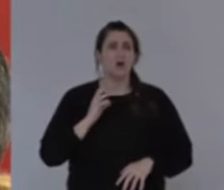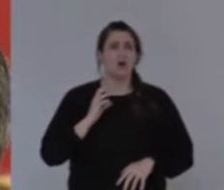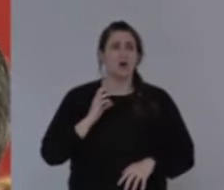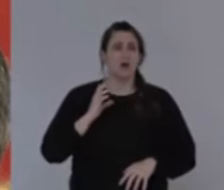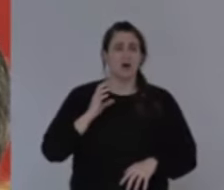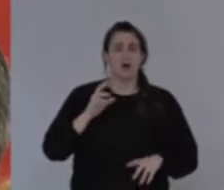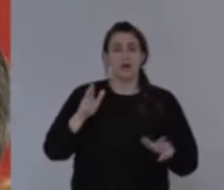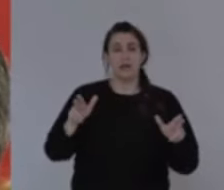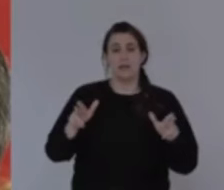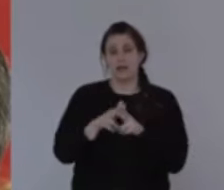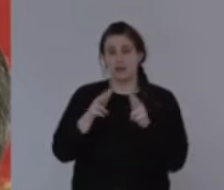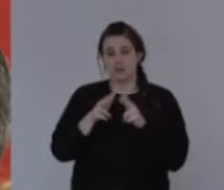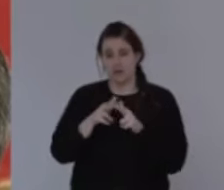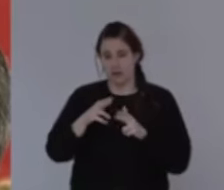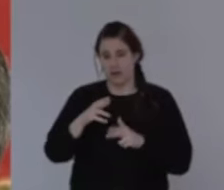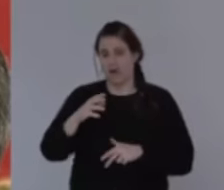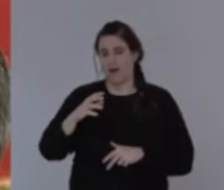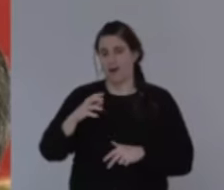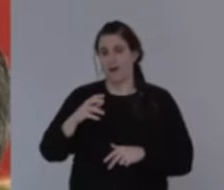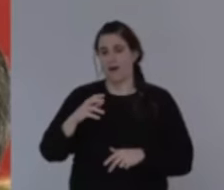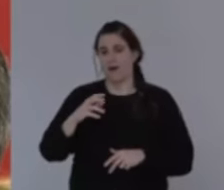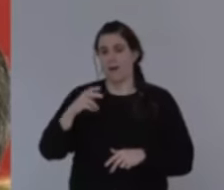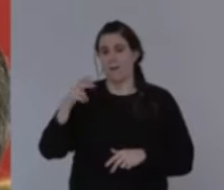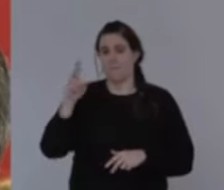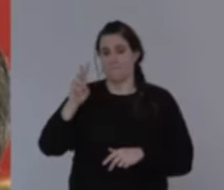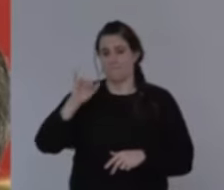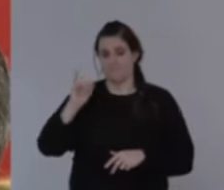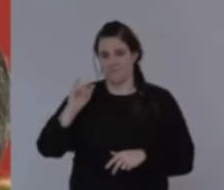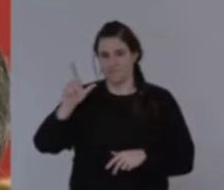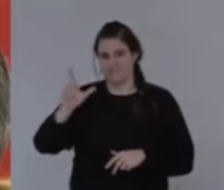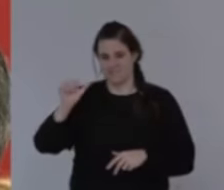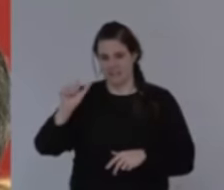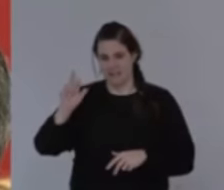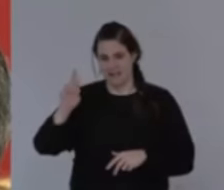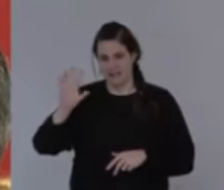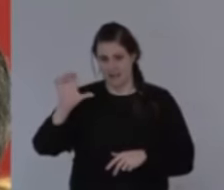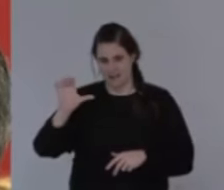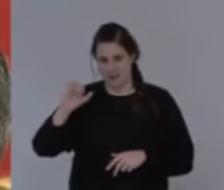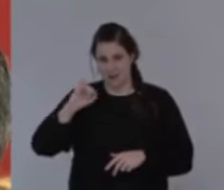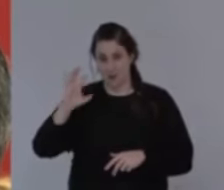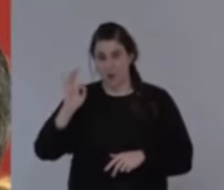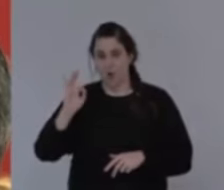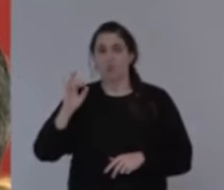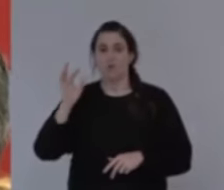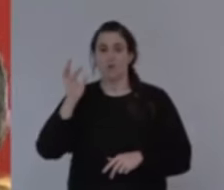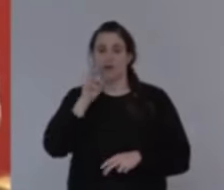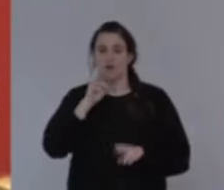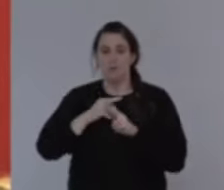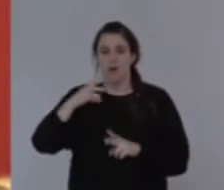la socia de Villarejo, la socia de Villarejo. Y todo el mundo sabe.